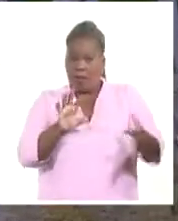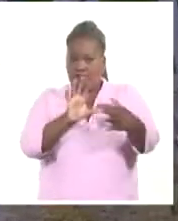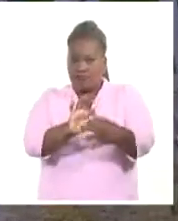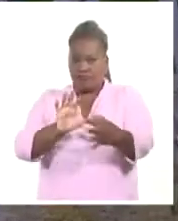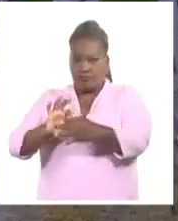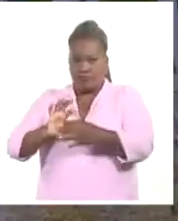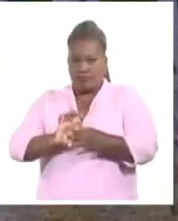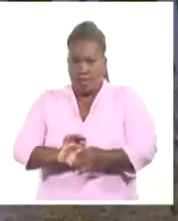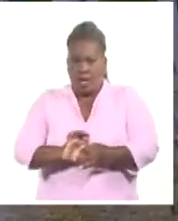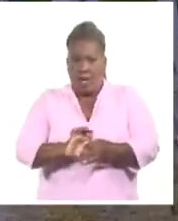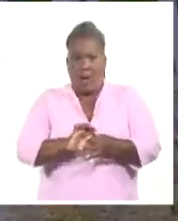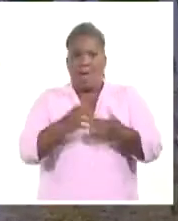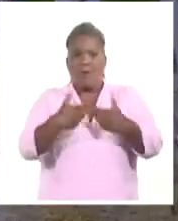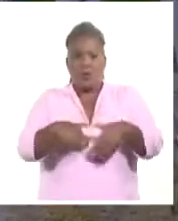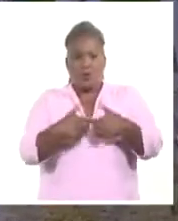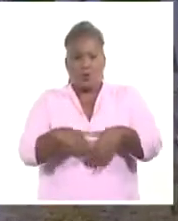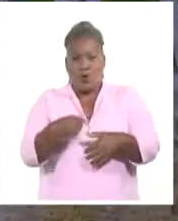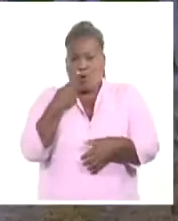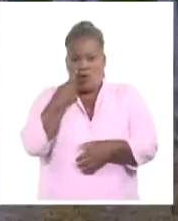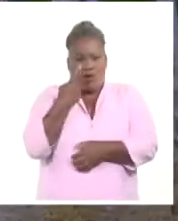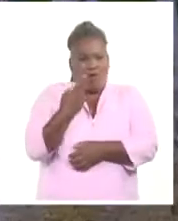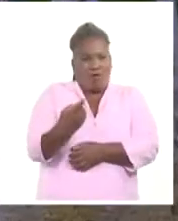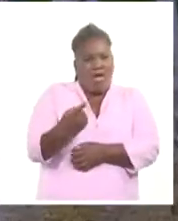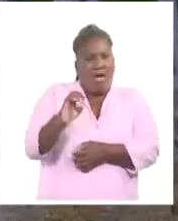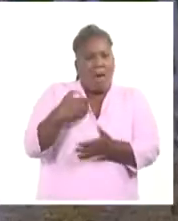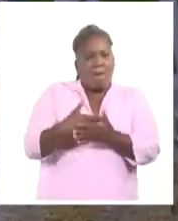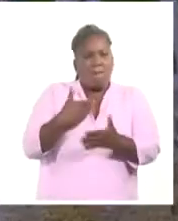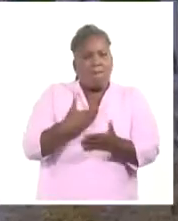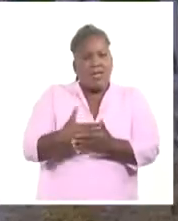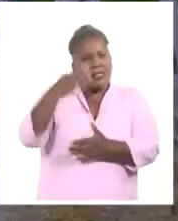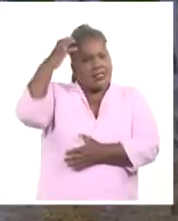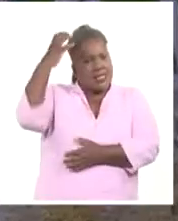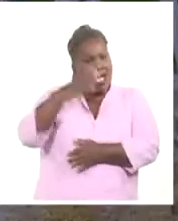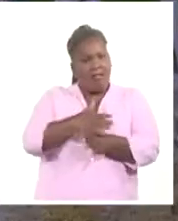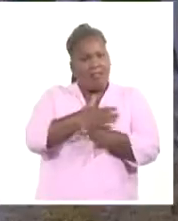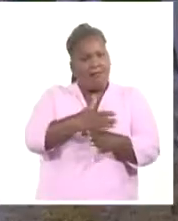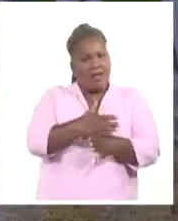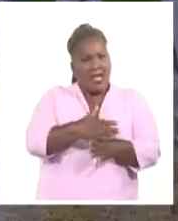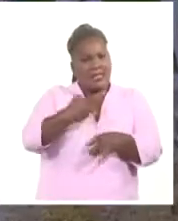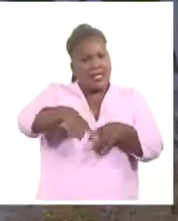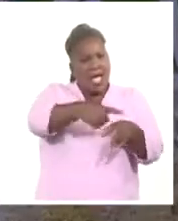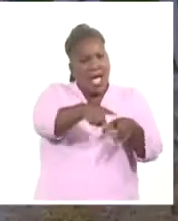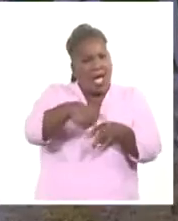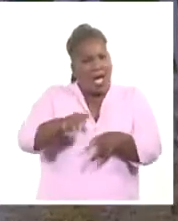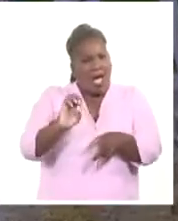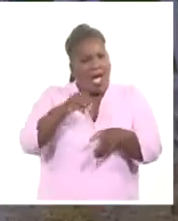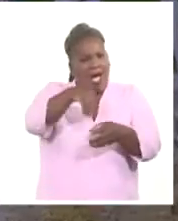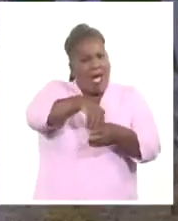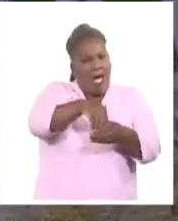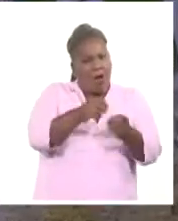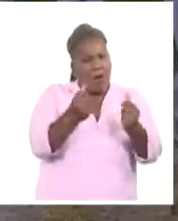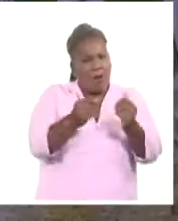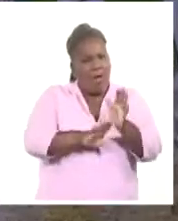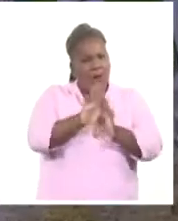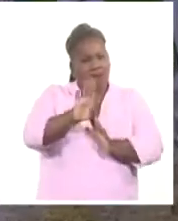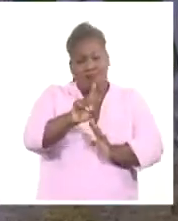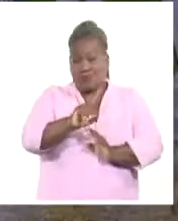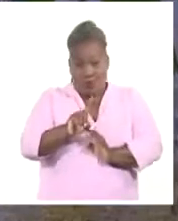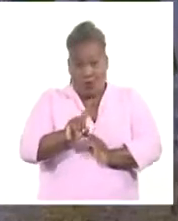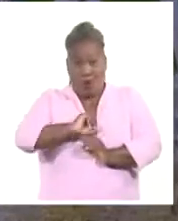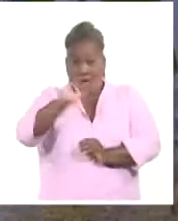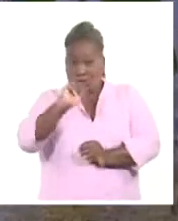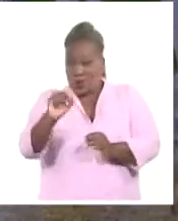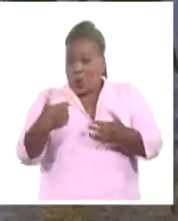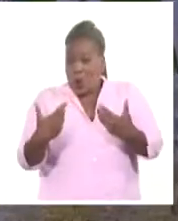productivos. Es decir, no se trata de ver la empresa estatal de manera diferenciada del resto de los actores económicos. Yo creo que parte de la clave del éxito es cómo se